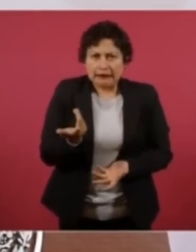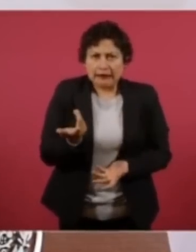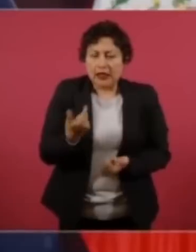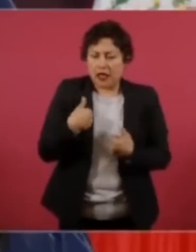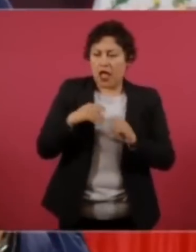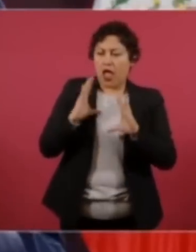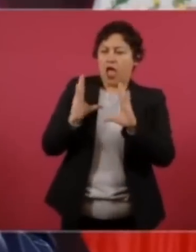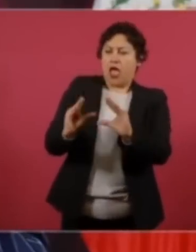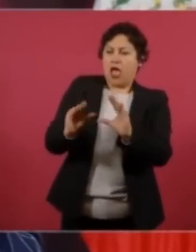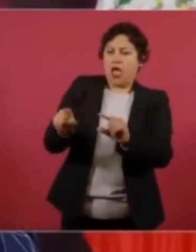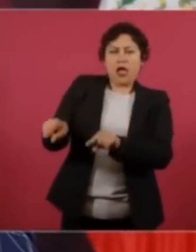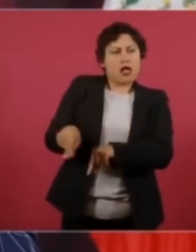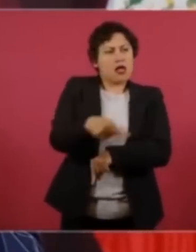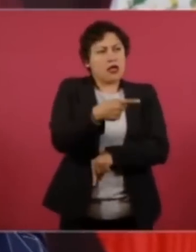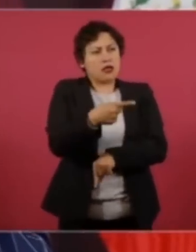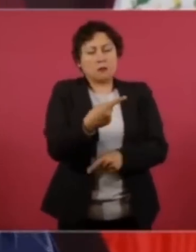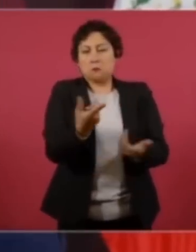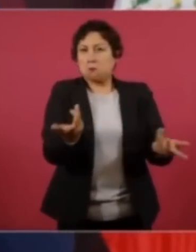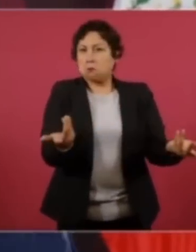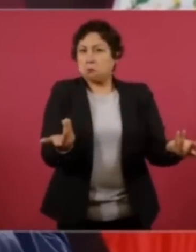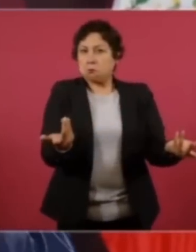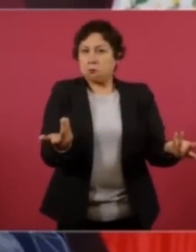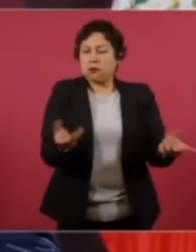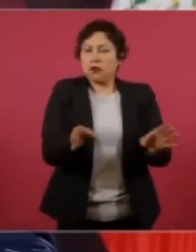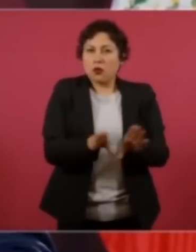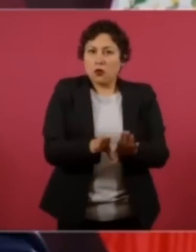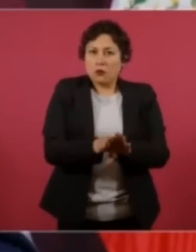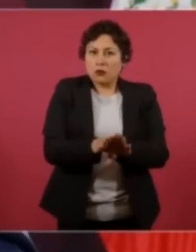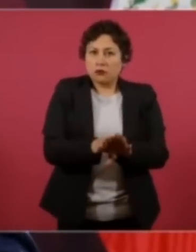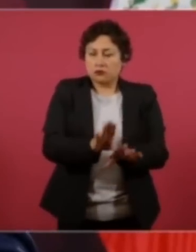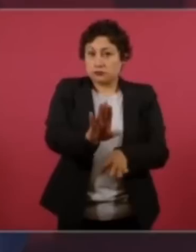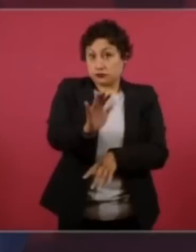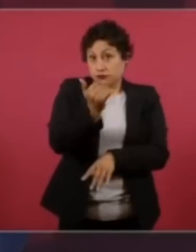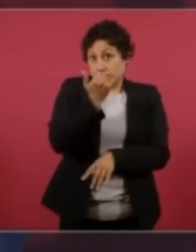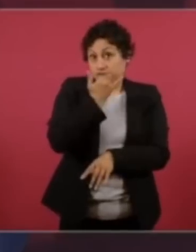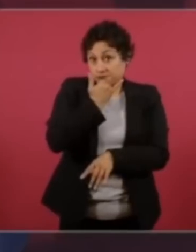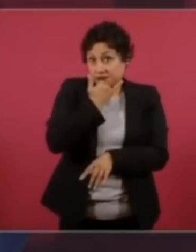¿Qué no es la obligación del Estado